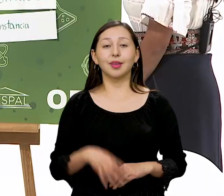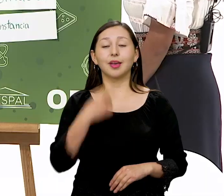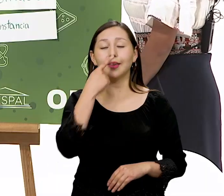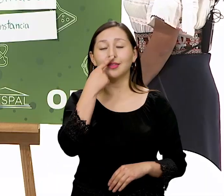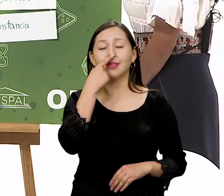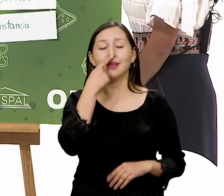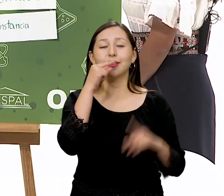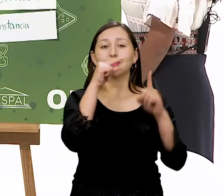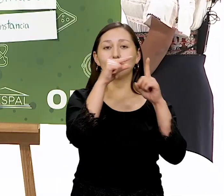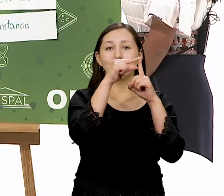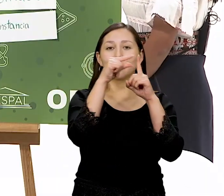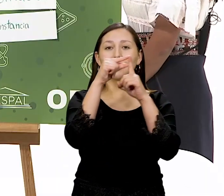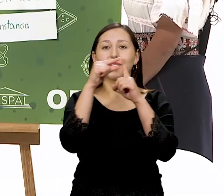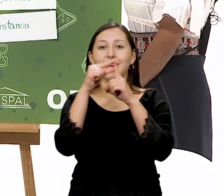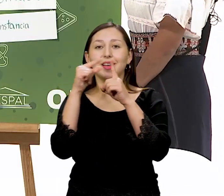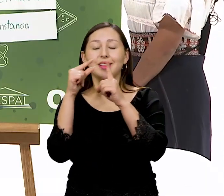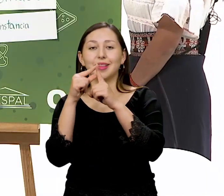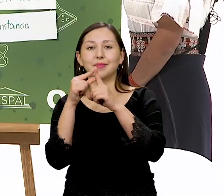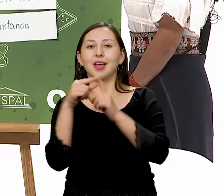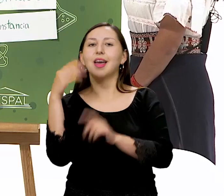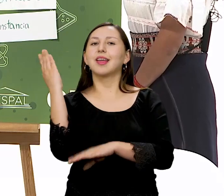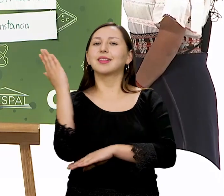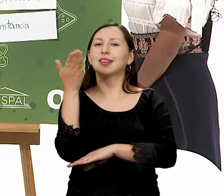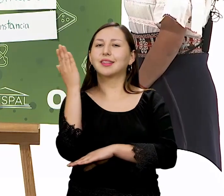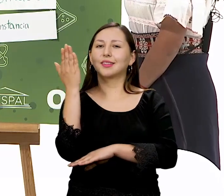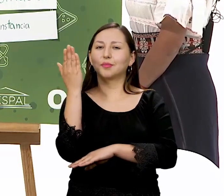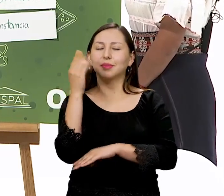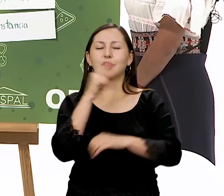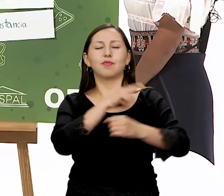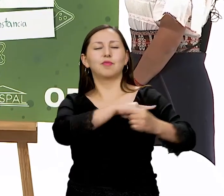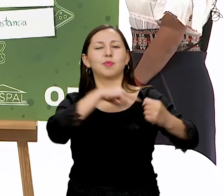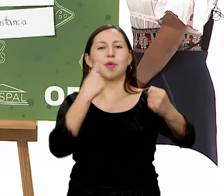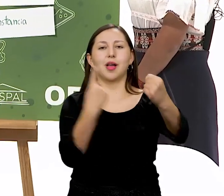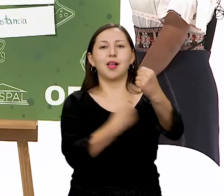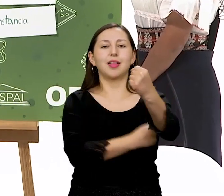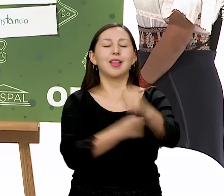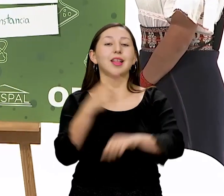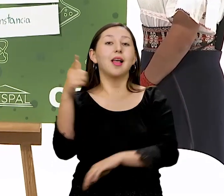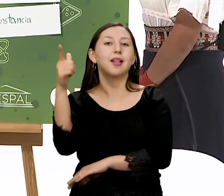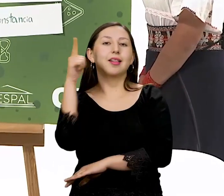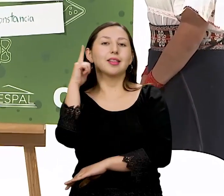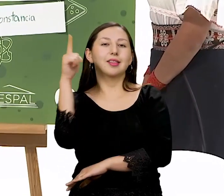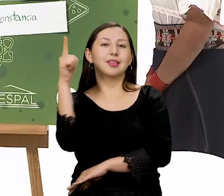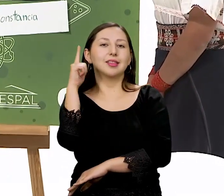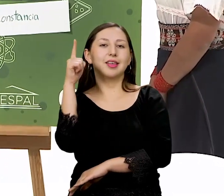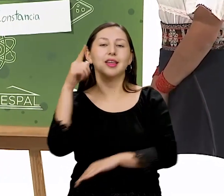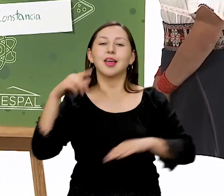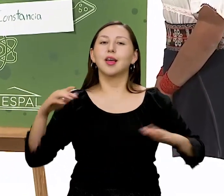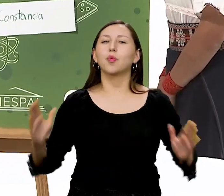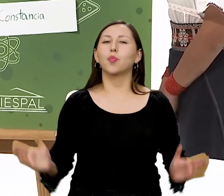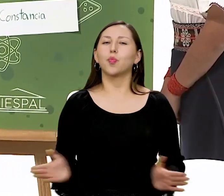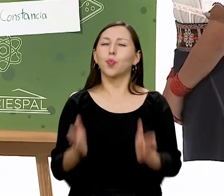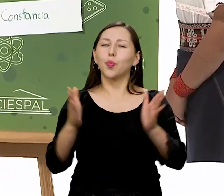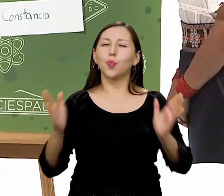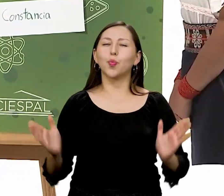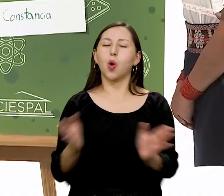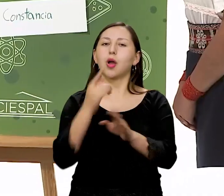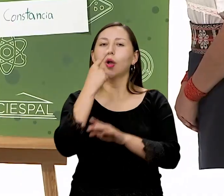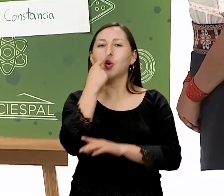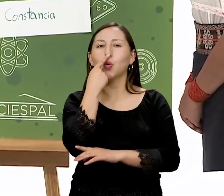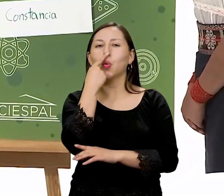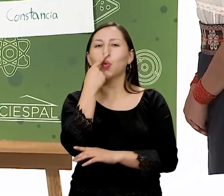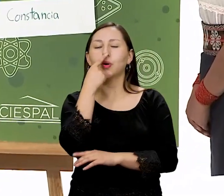Qué interesante, Janet. Hoy aprendimos disciplina, valentía, líderes o liderazgo,